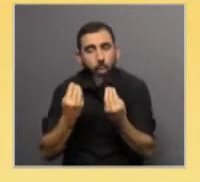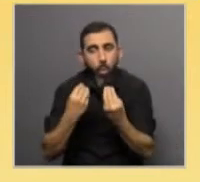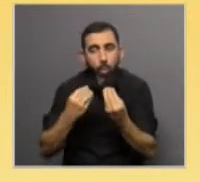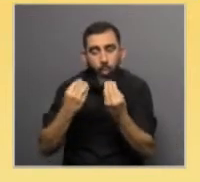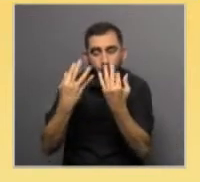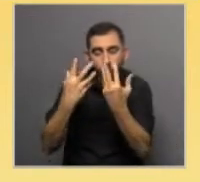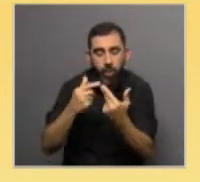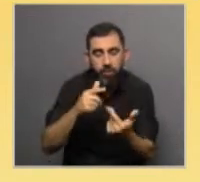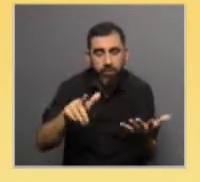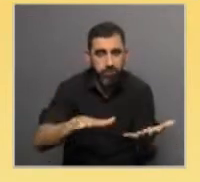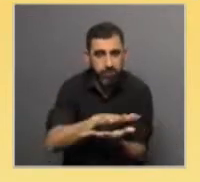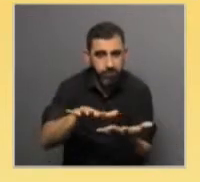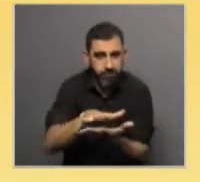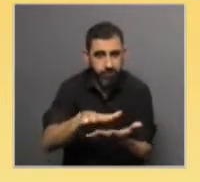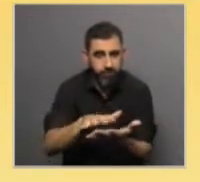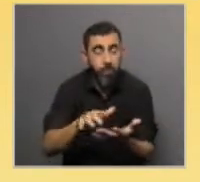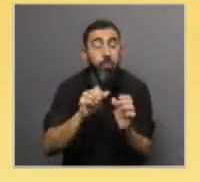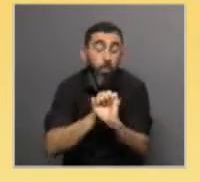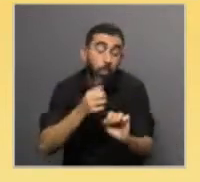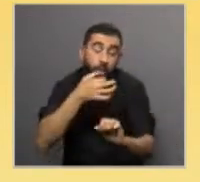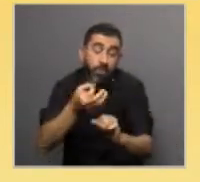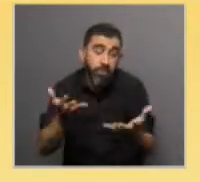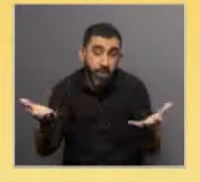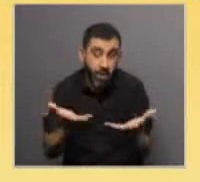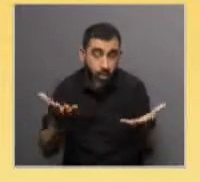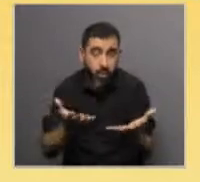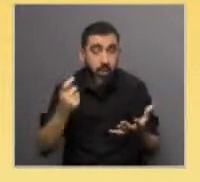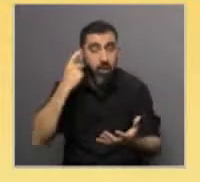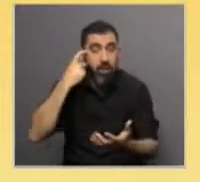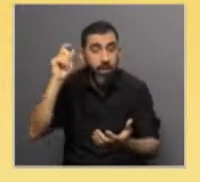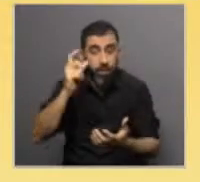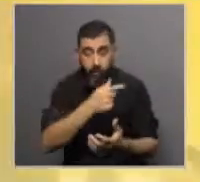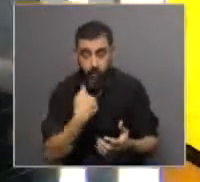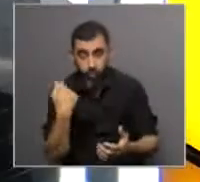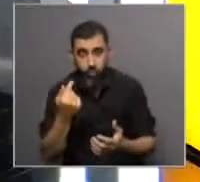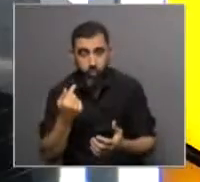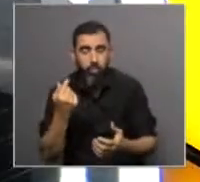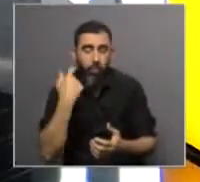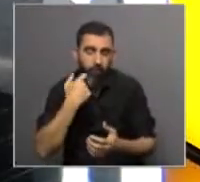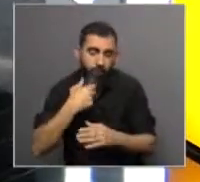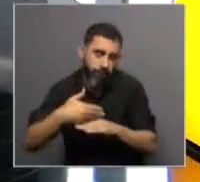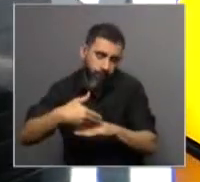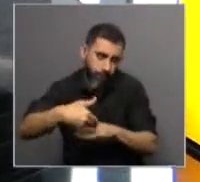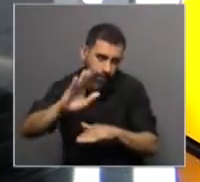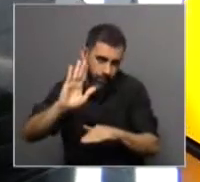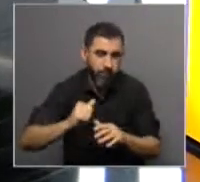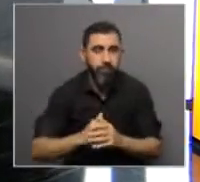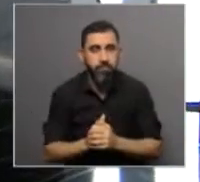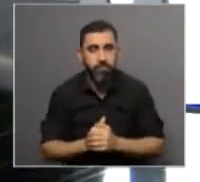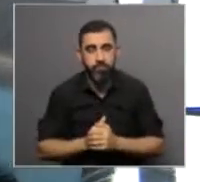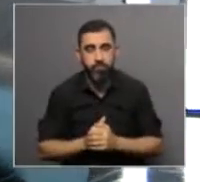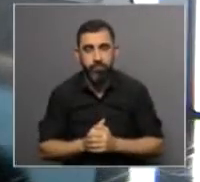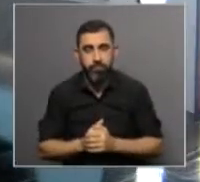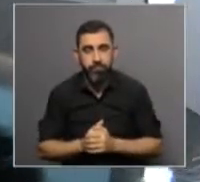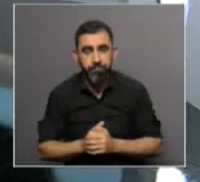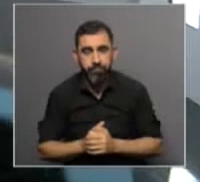este yacimiento. Aún así, puedo adelantar que la idea que tenemos, todavía lejos de la constatación, todavía no